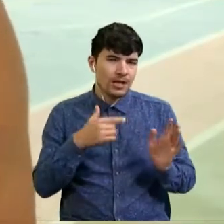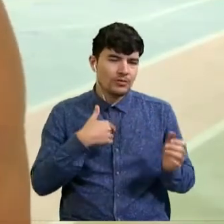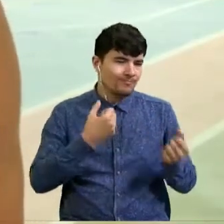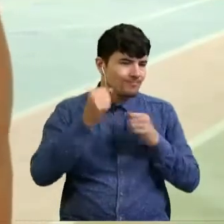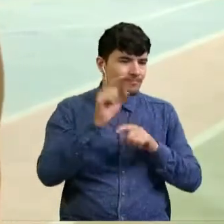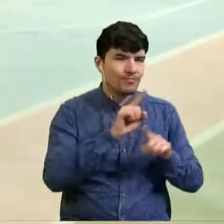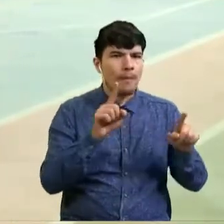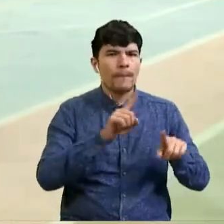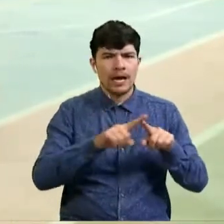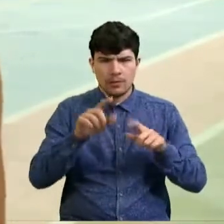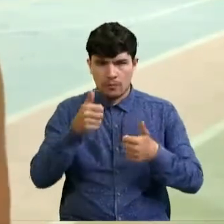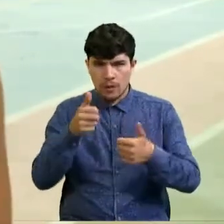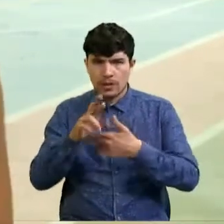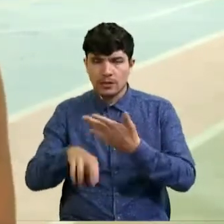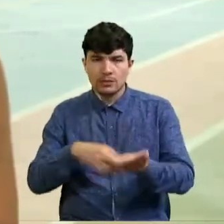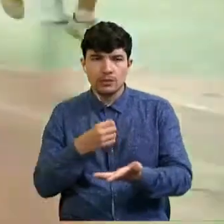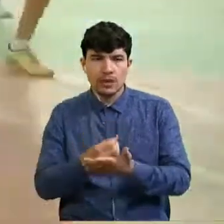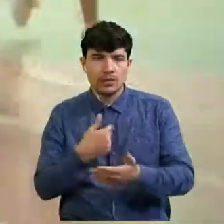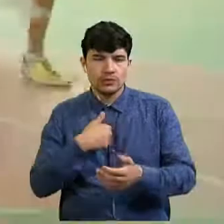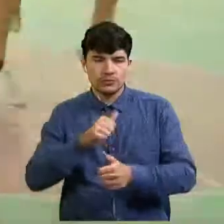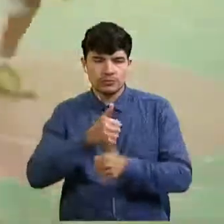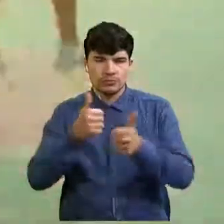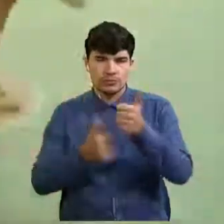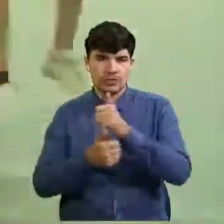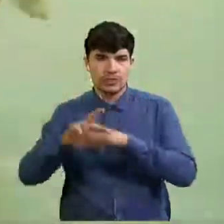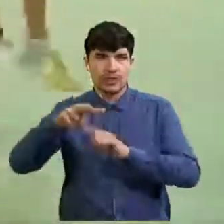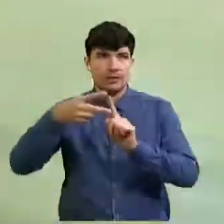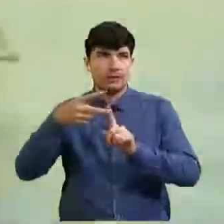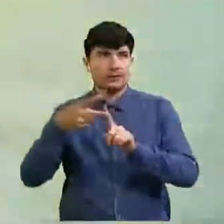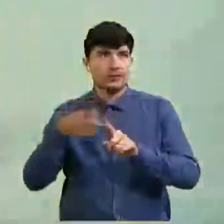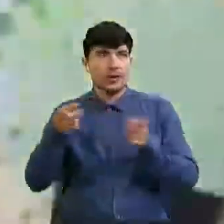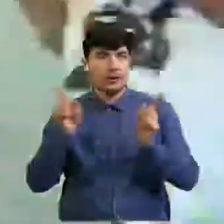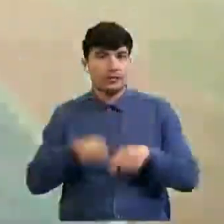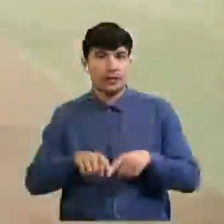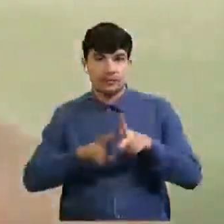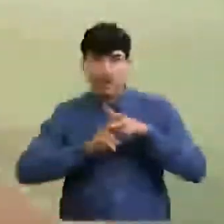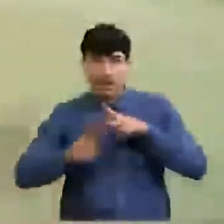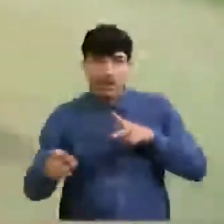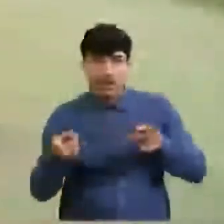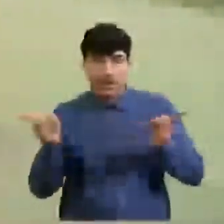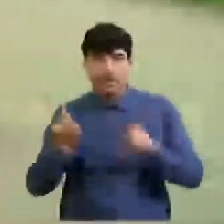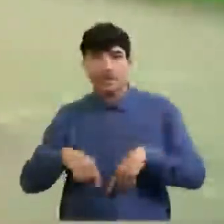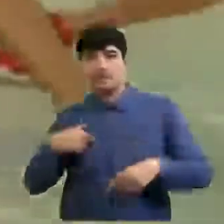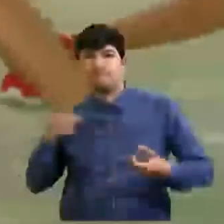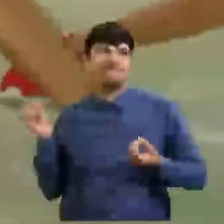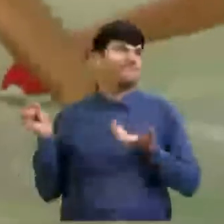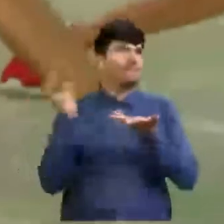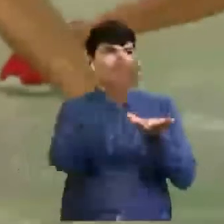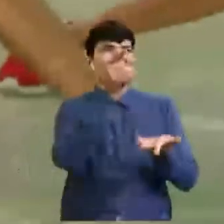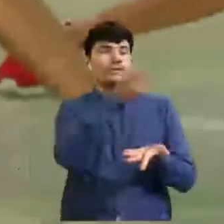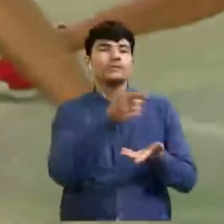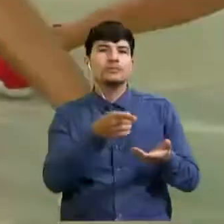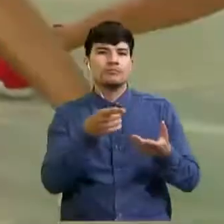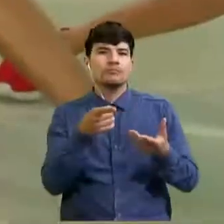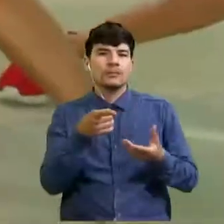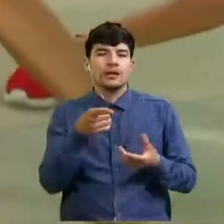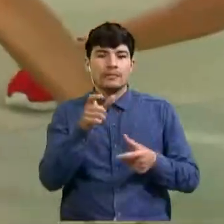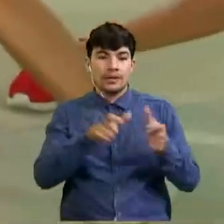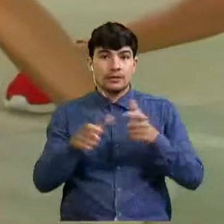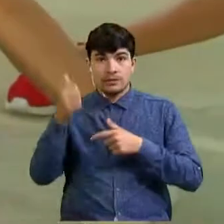se tuvo un buen resultado que subcampeón velocistas y lanzadores son las grandes promesas que la mano de su entrenador